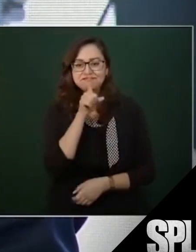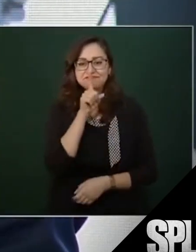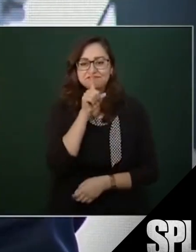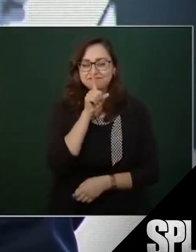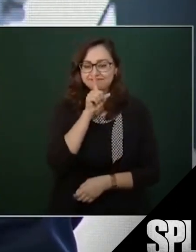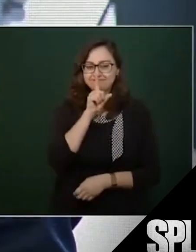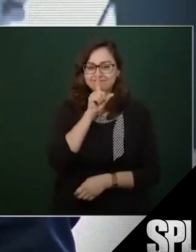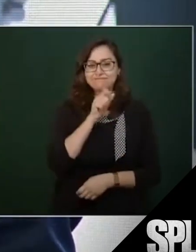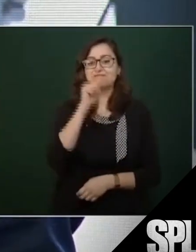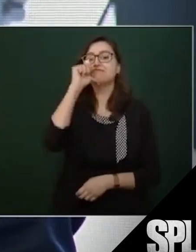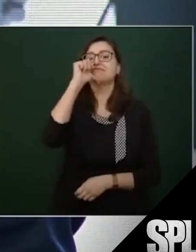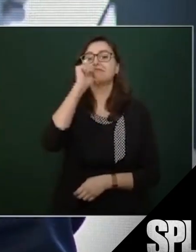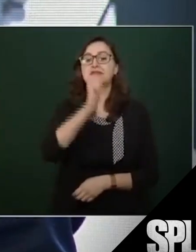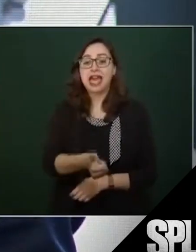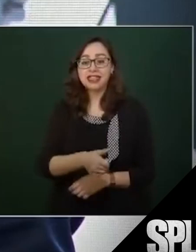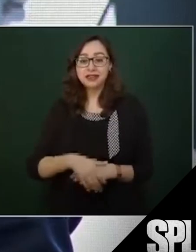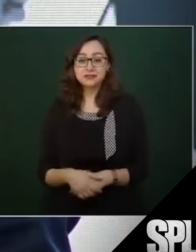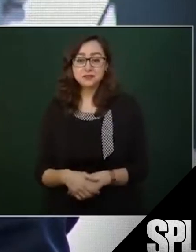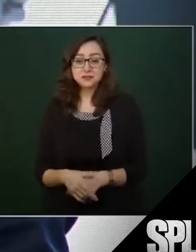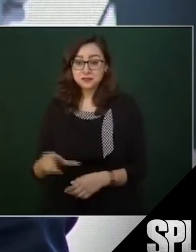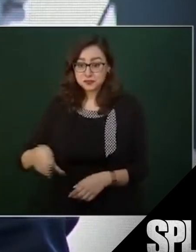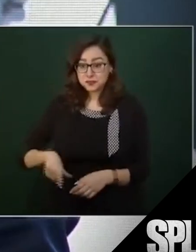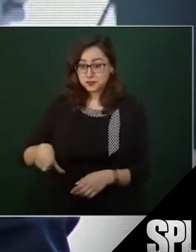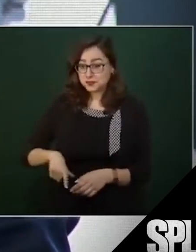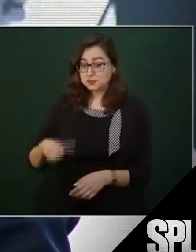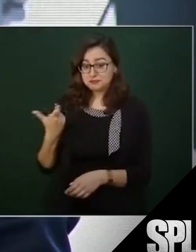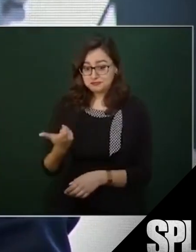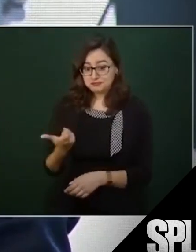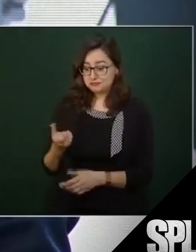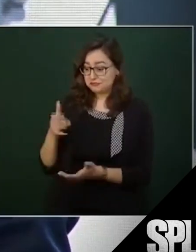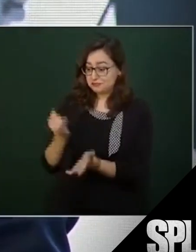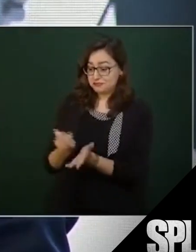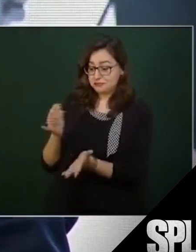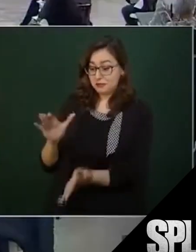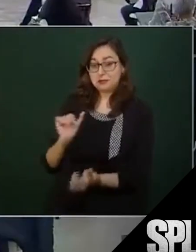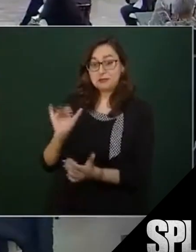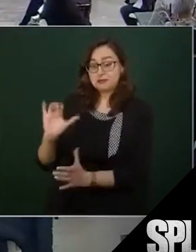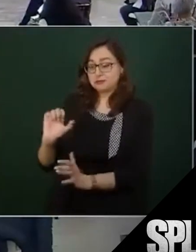Todo se ha financiado con presupuesto público.